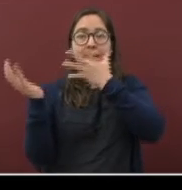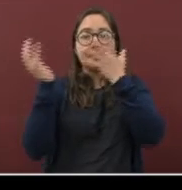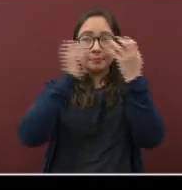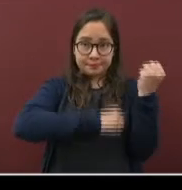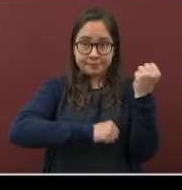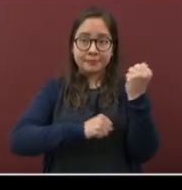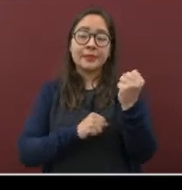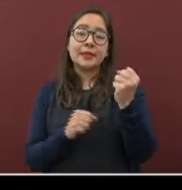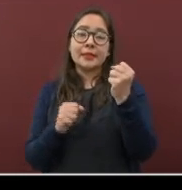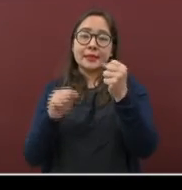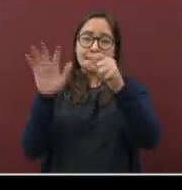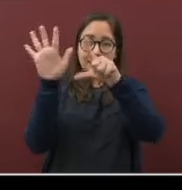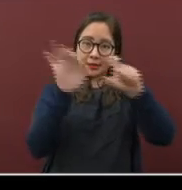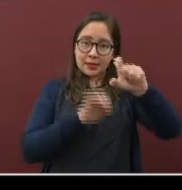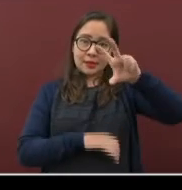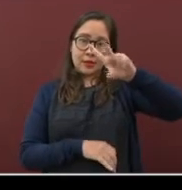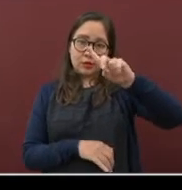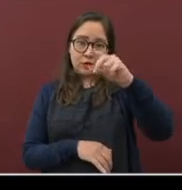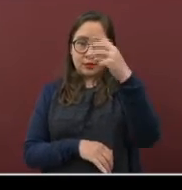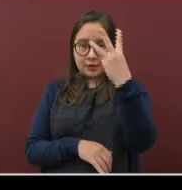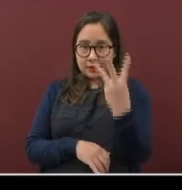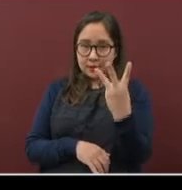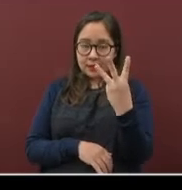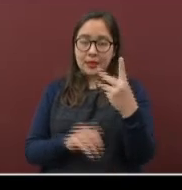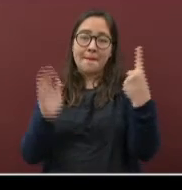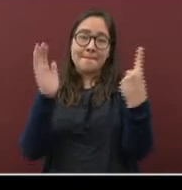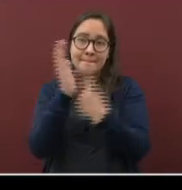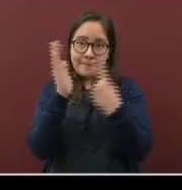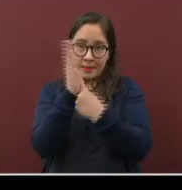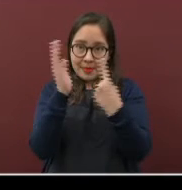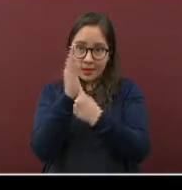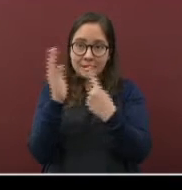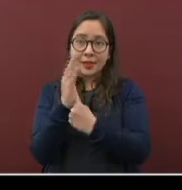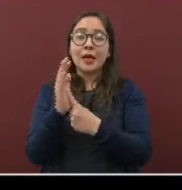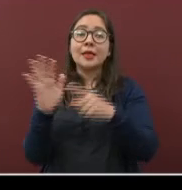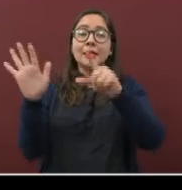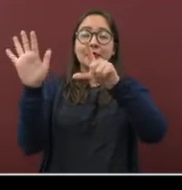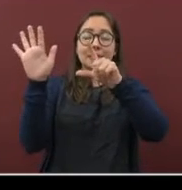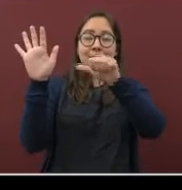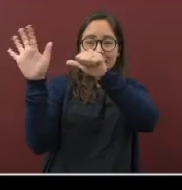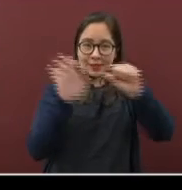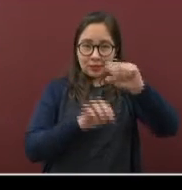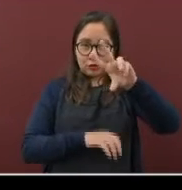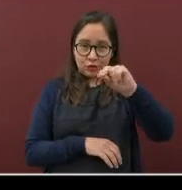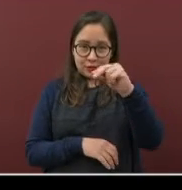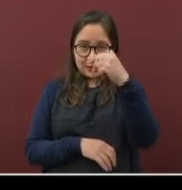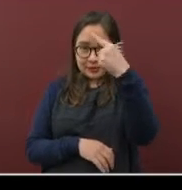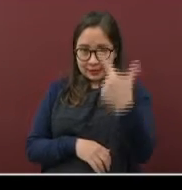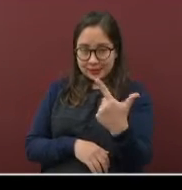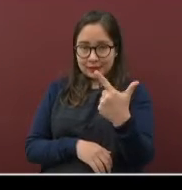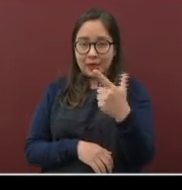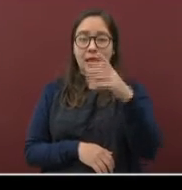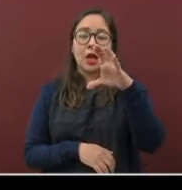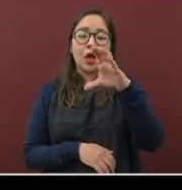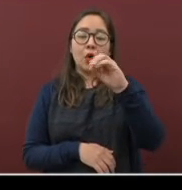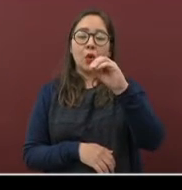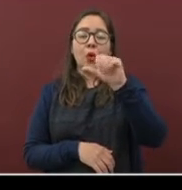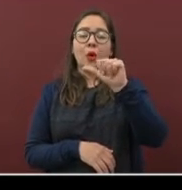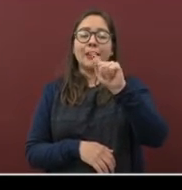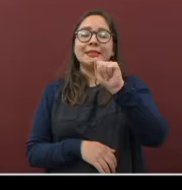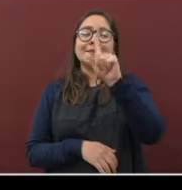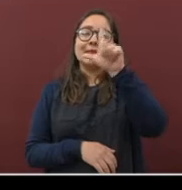torre 733 papantla 687 ahora 45 a